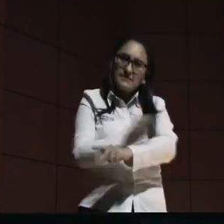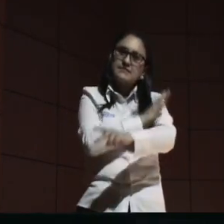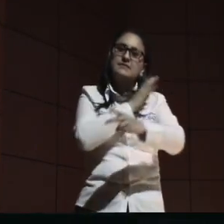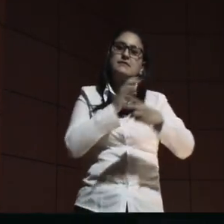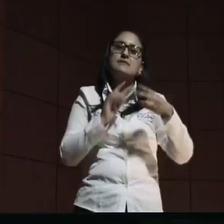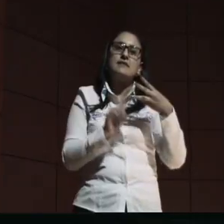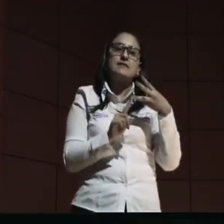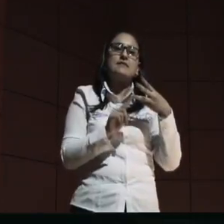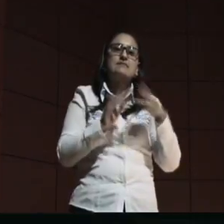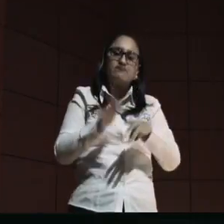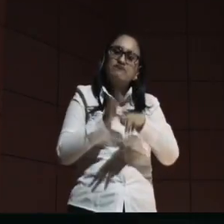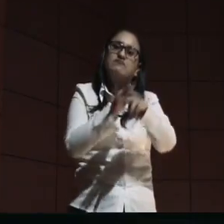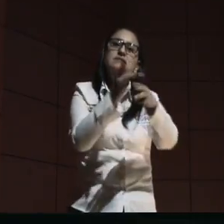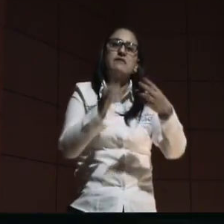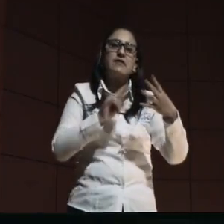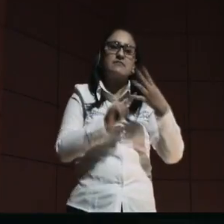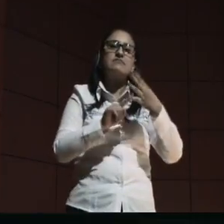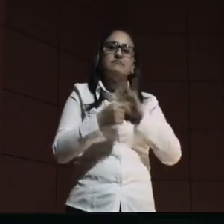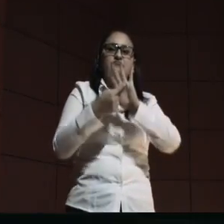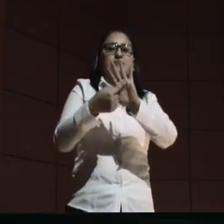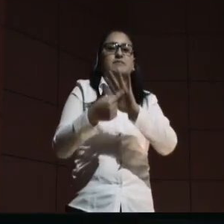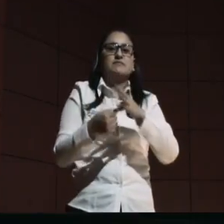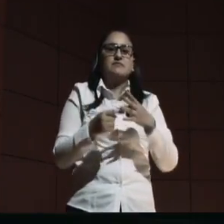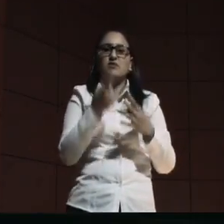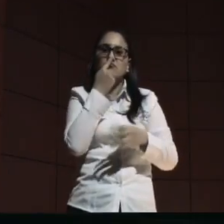sensibilizar, incentivar y exponer.